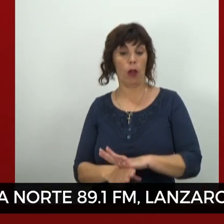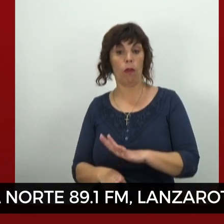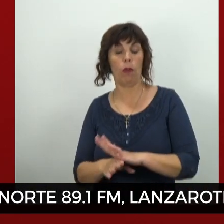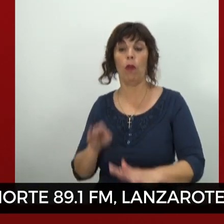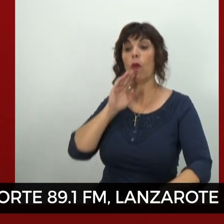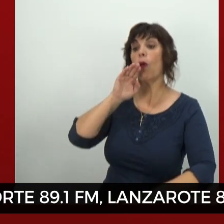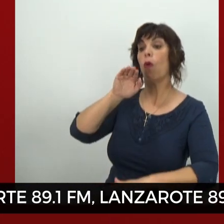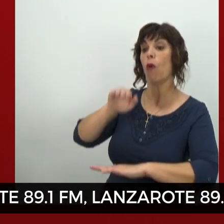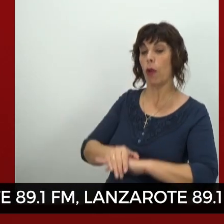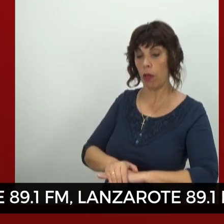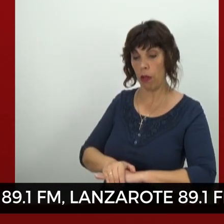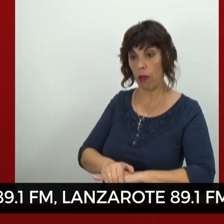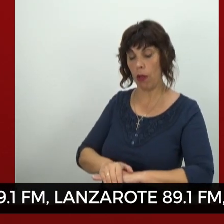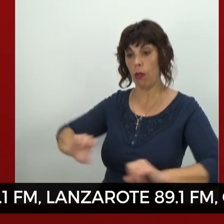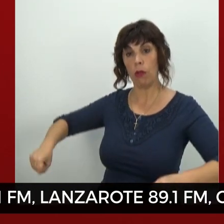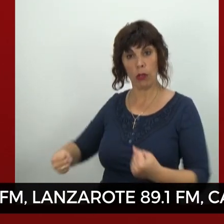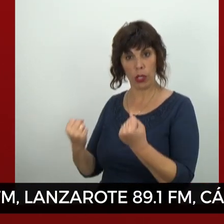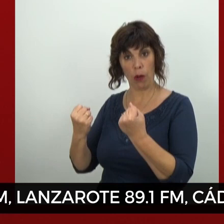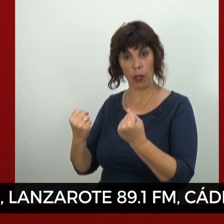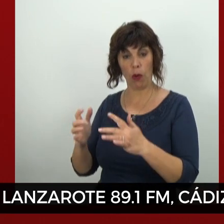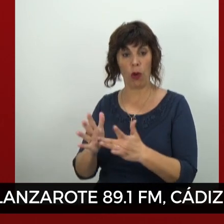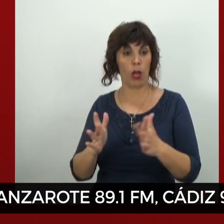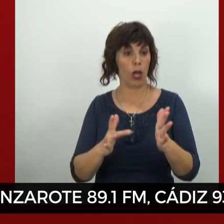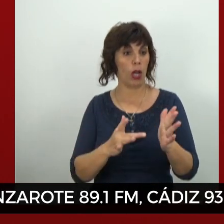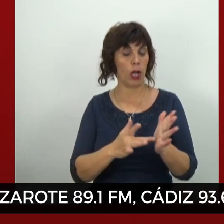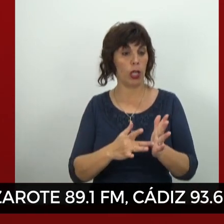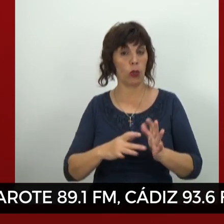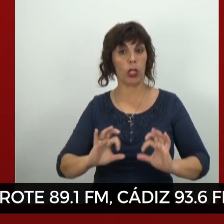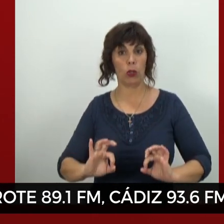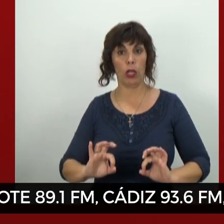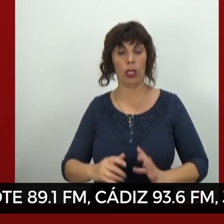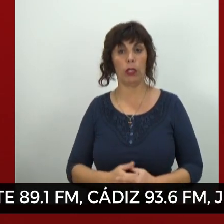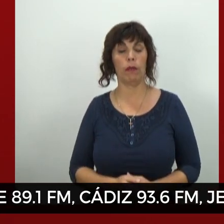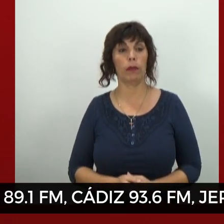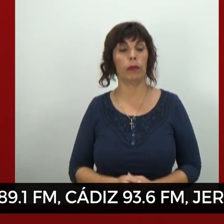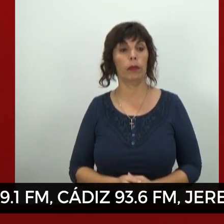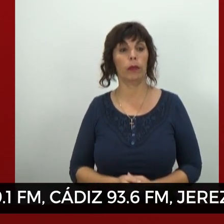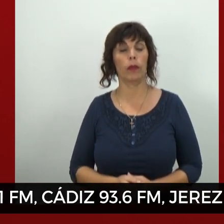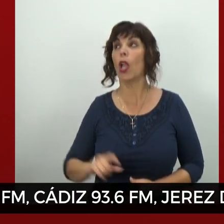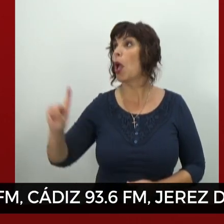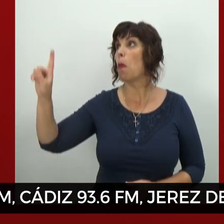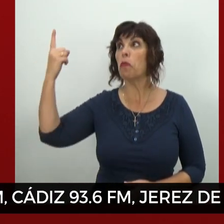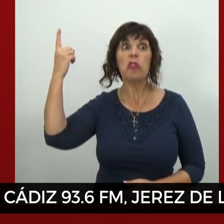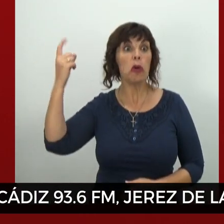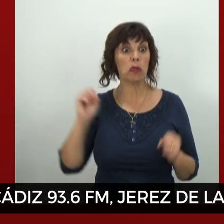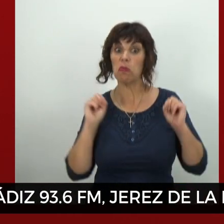obediencia, de nuestra salvación. Pero Dios en sí no tiene principio.